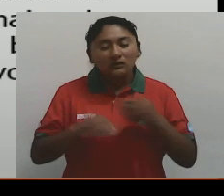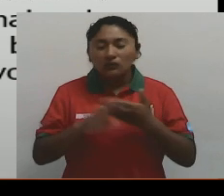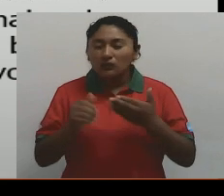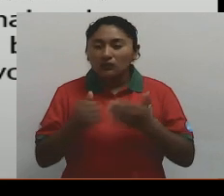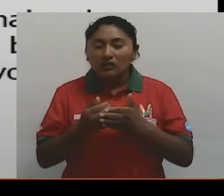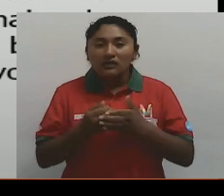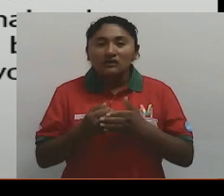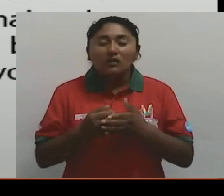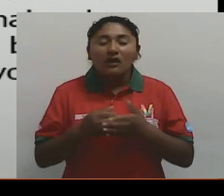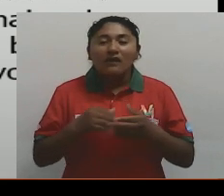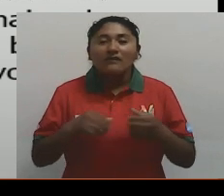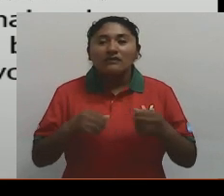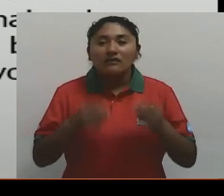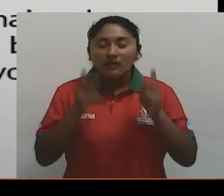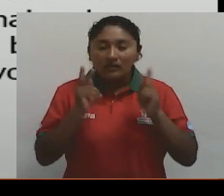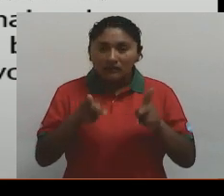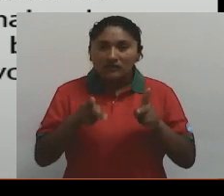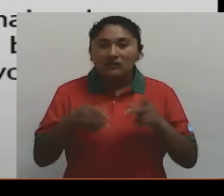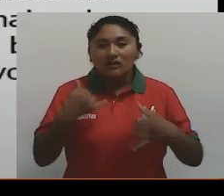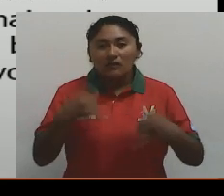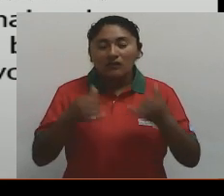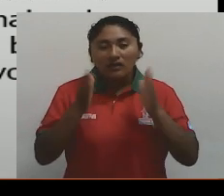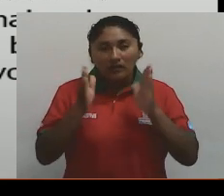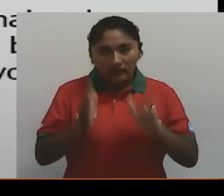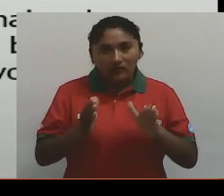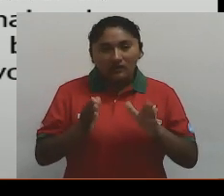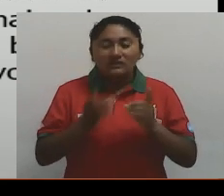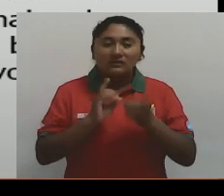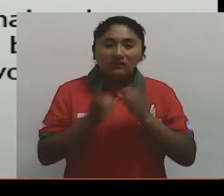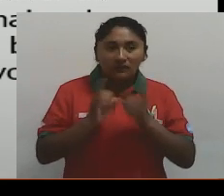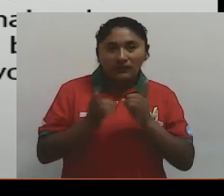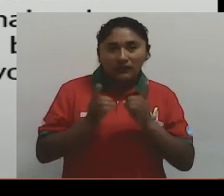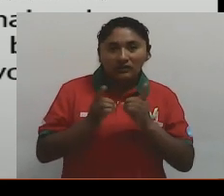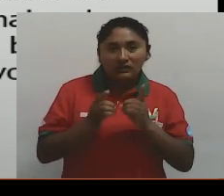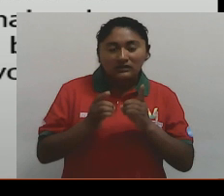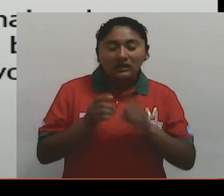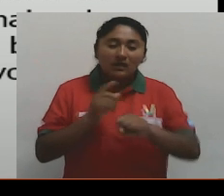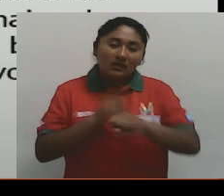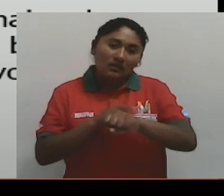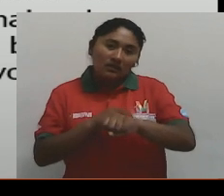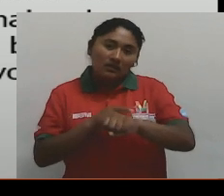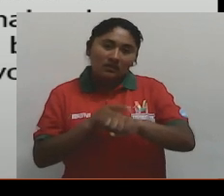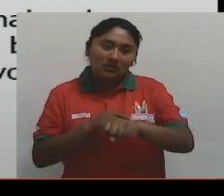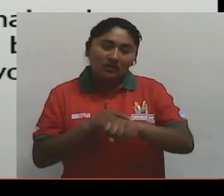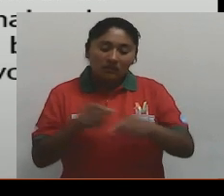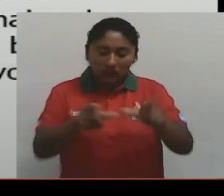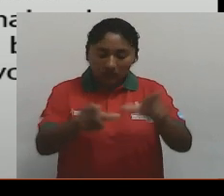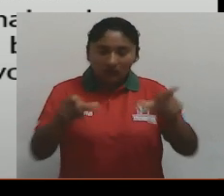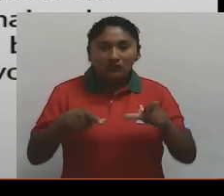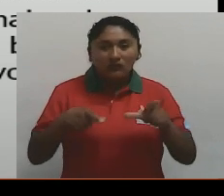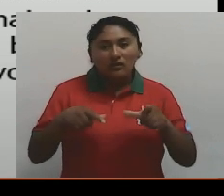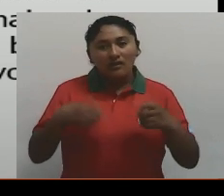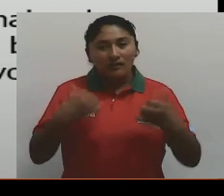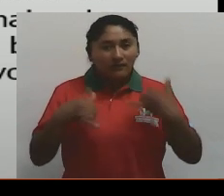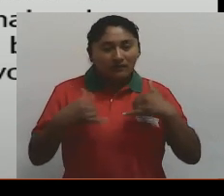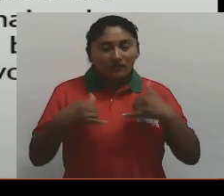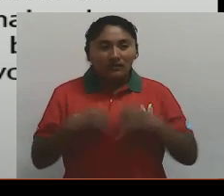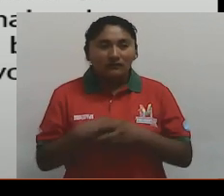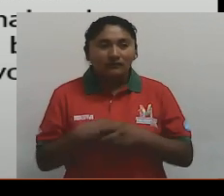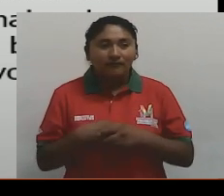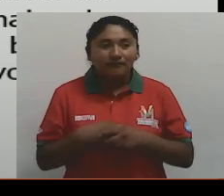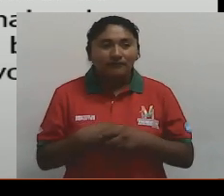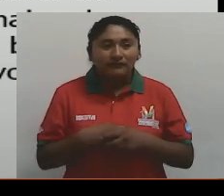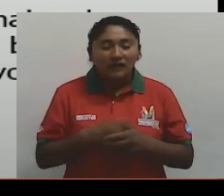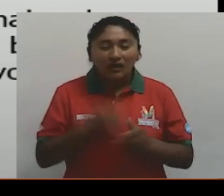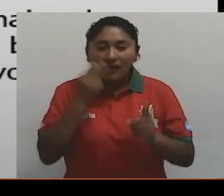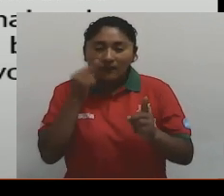No así juzgarlo solamente por los actos que pueda demostrar en el campo de juego, sino ver la sensibilidad y sus acciones y los sentimientos que pueda